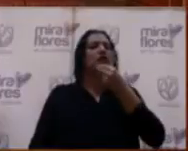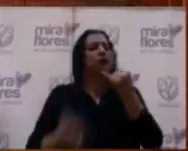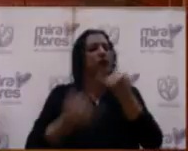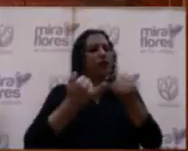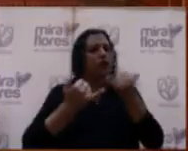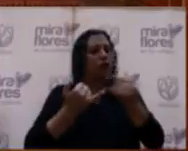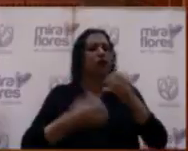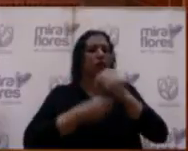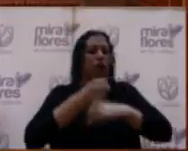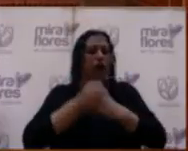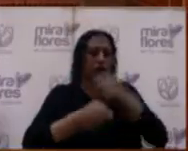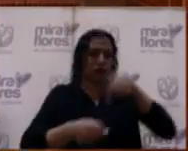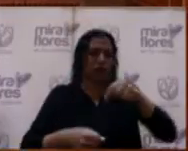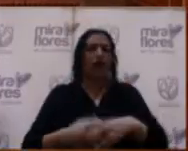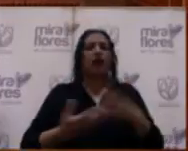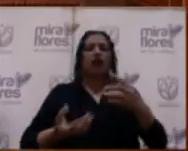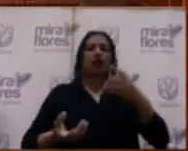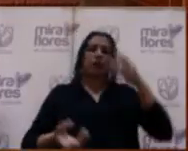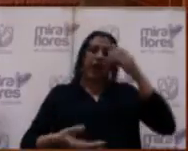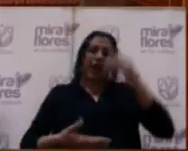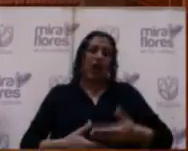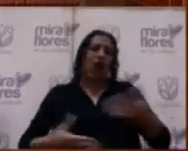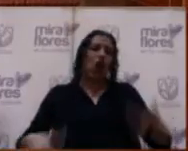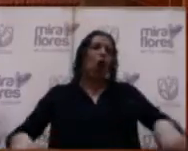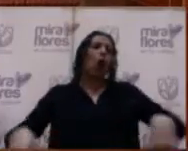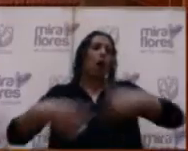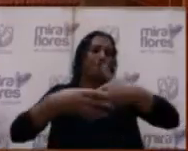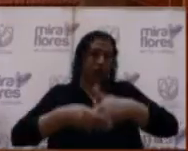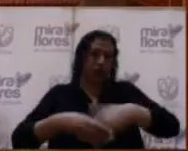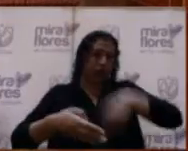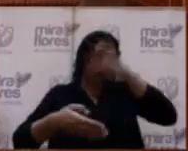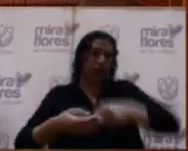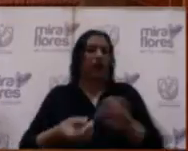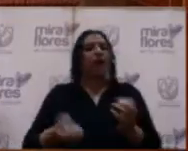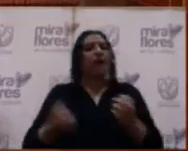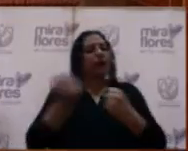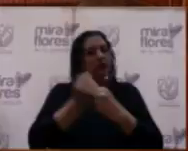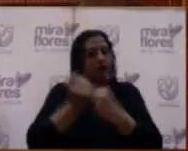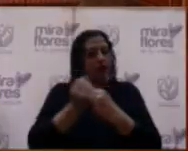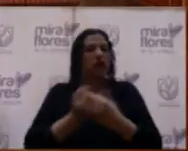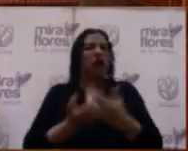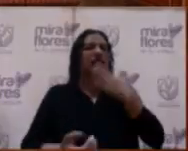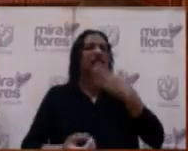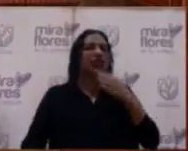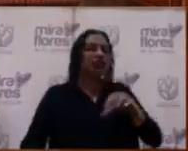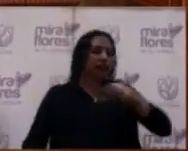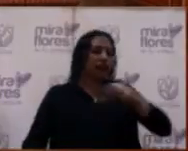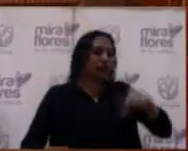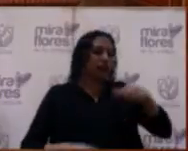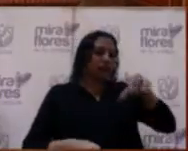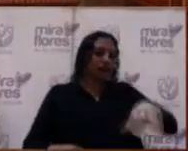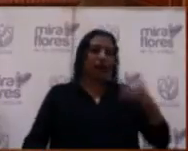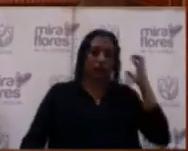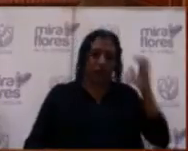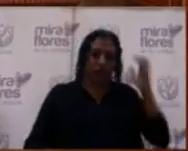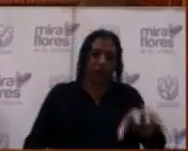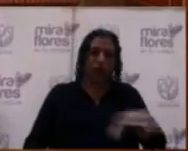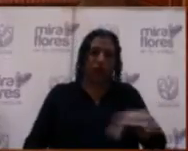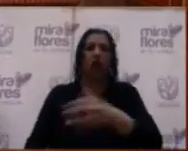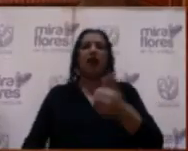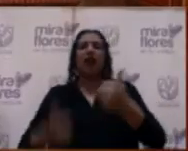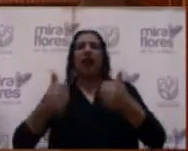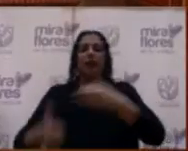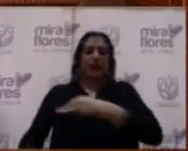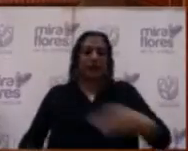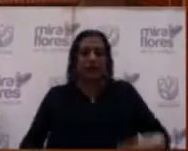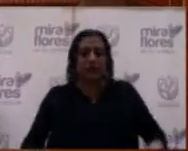que aprueba la suscripción del convenio específico de cooperación interinstitucional entre la Municipalidad Distrital de Miraflores y el Ministerio